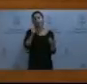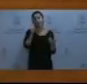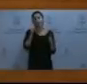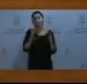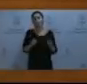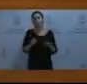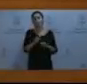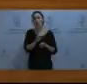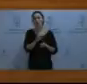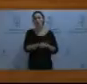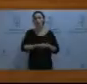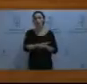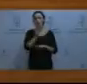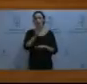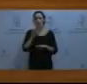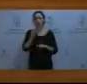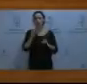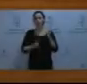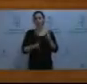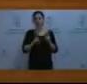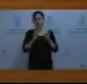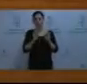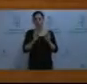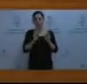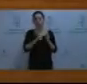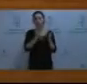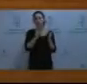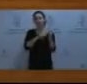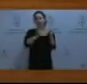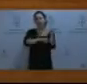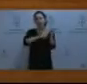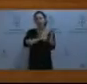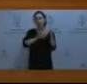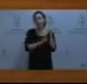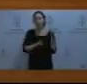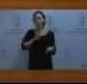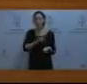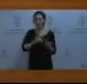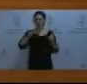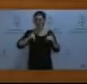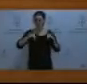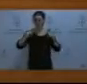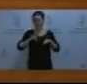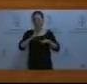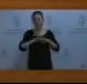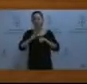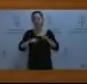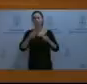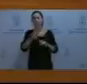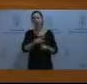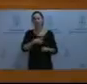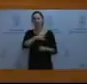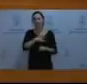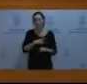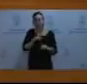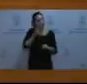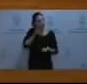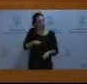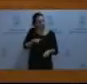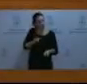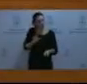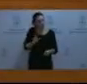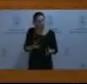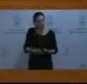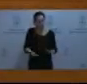del Partido Popular, un plan director arqueológico en la cuenca del Navia del 97, que se hizo un plan, que luego siguieron gobiernos, para que vean que no me cuesta reconocerlo, de